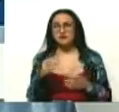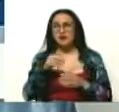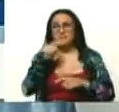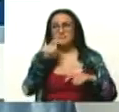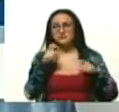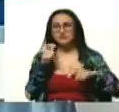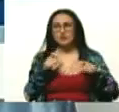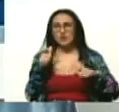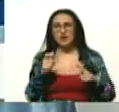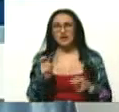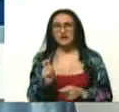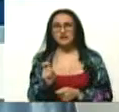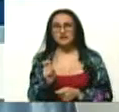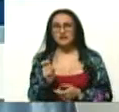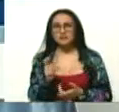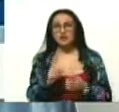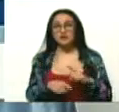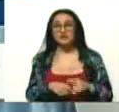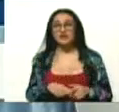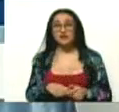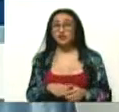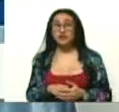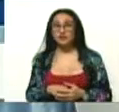de aberraciones